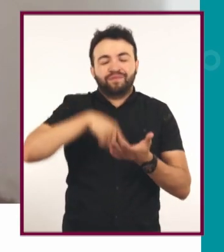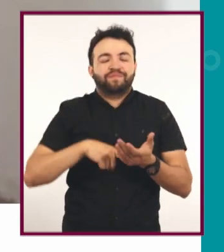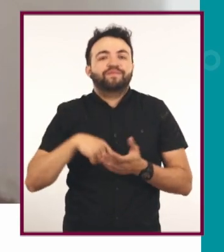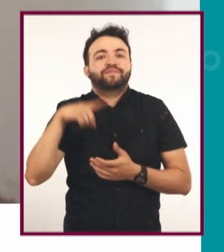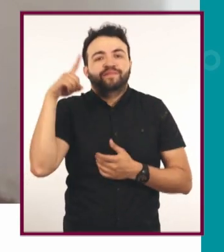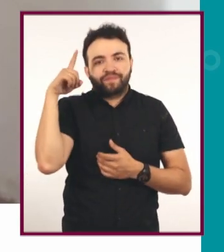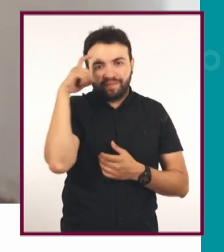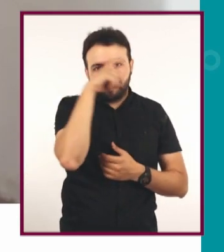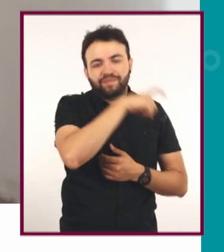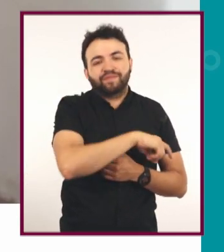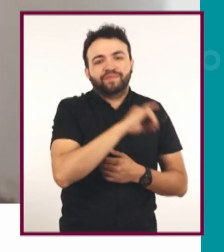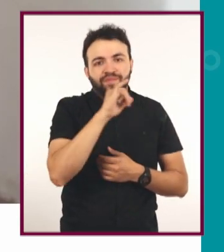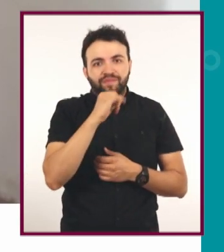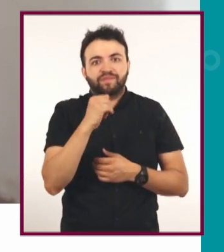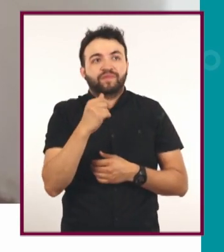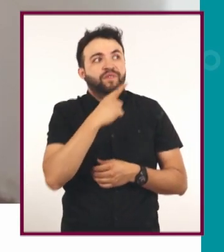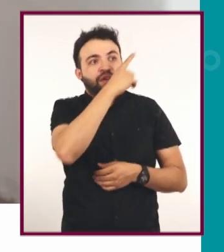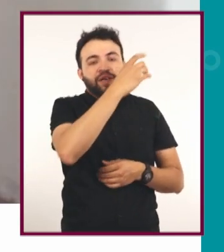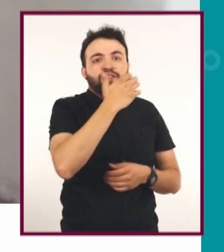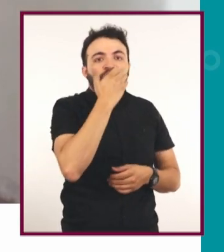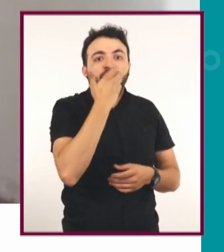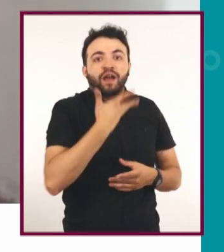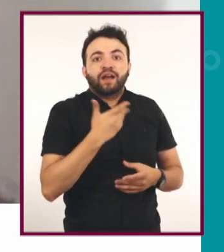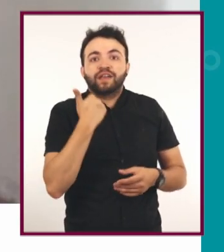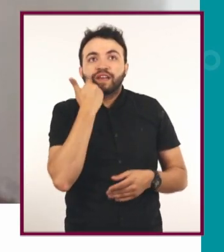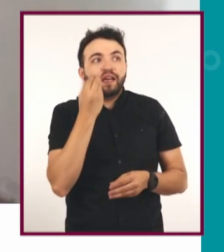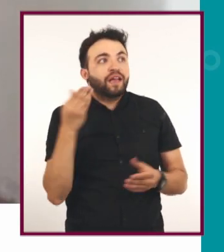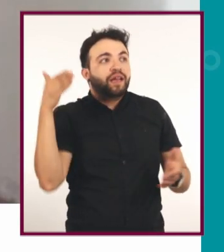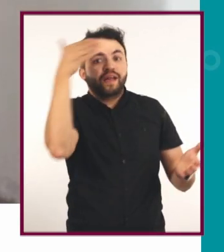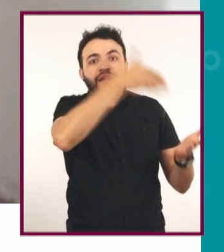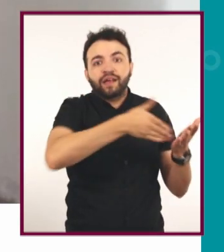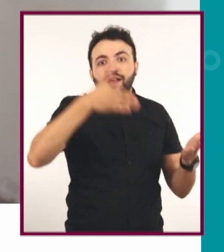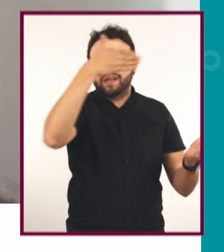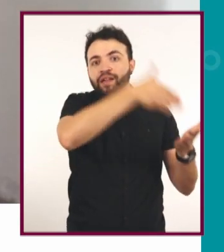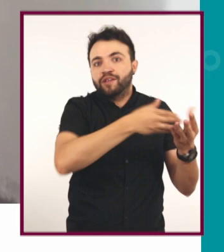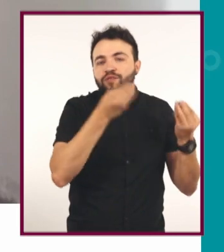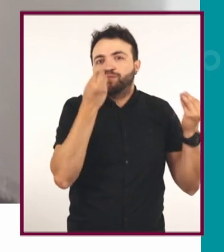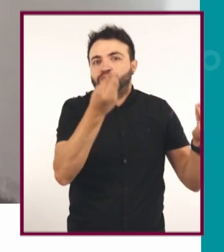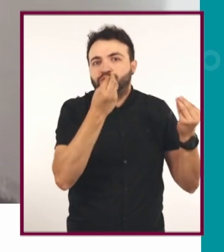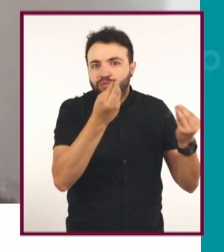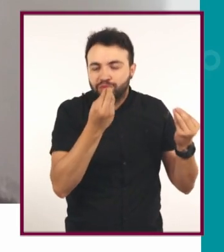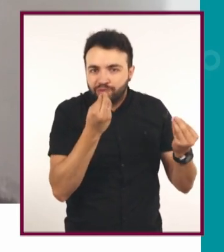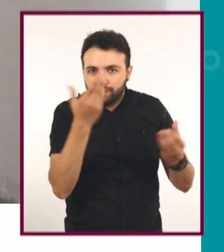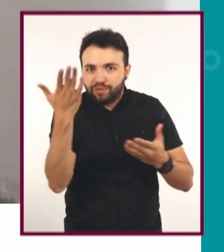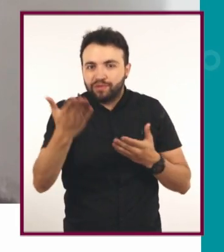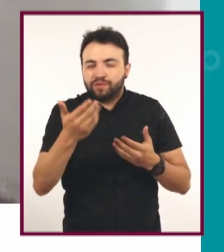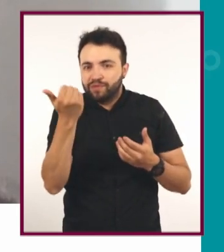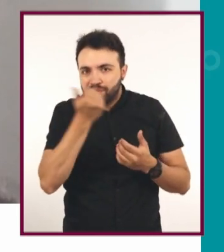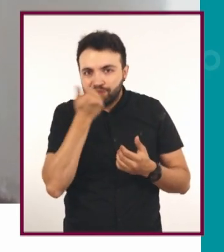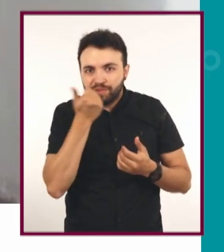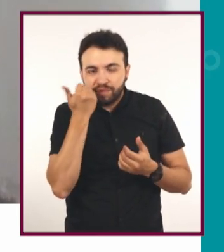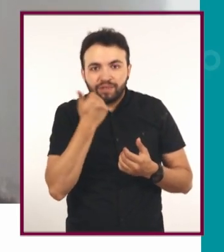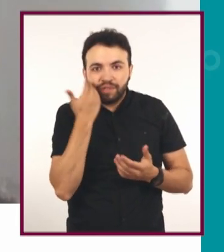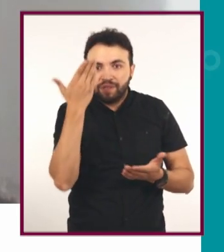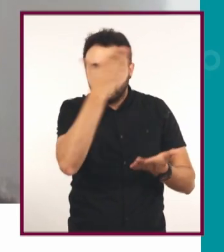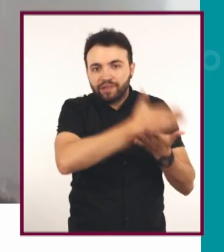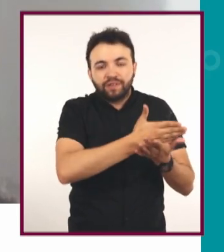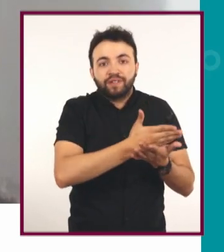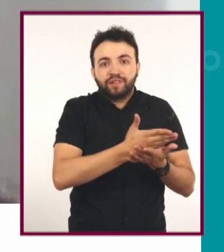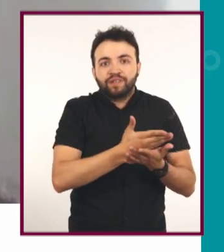que imposible, pero muy difícil, y sobre todo en las escuelas en las que estuve, que son de altísima demanda académica, ¿no? O sea, de trabajar y